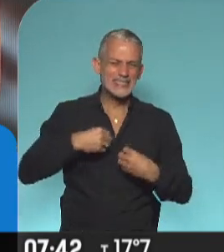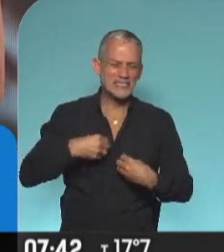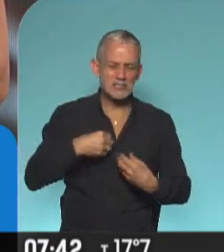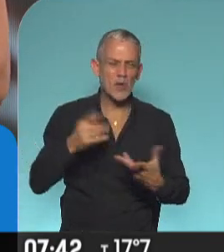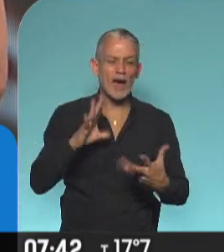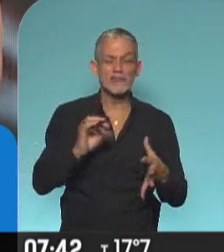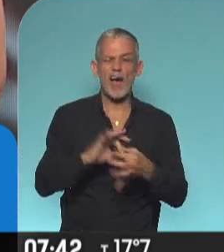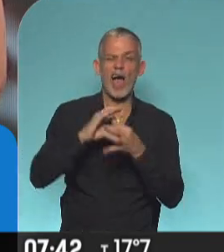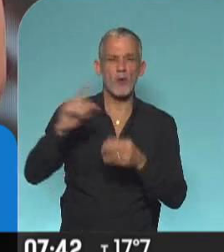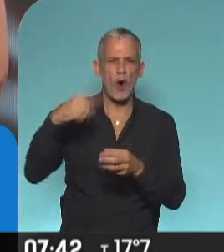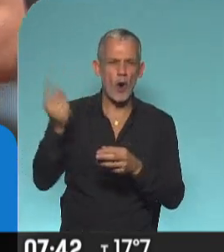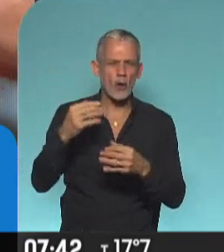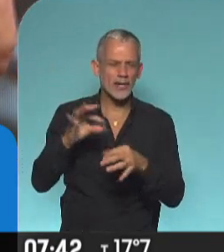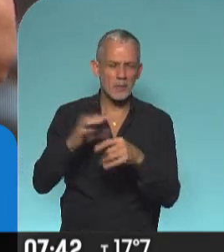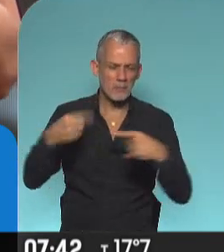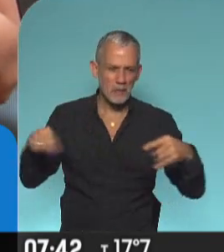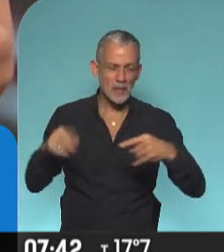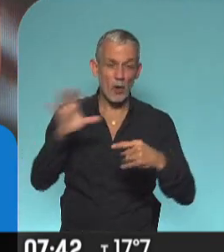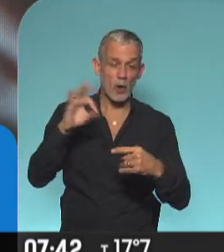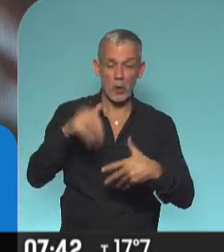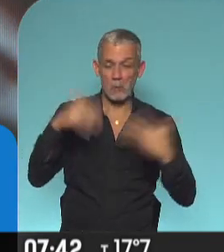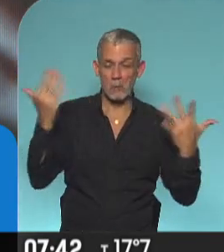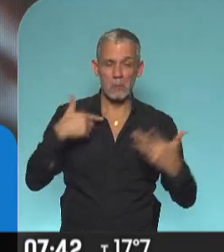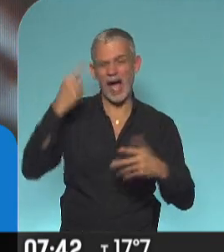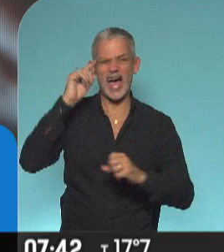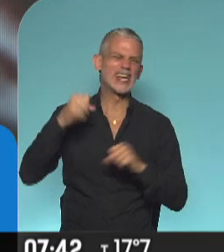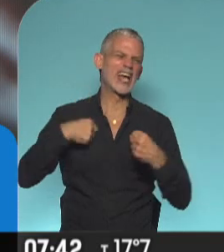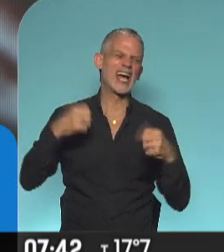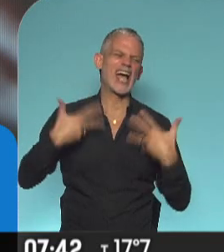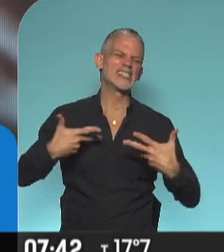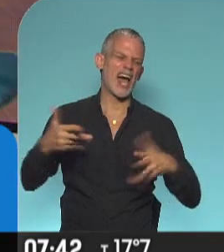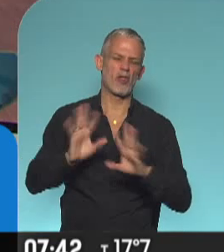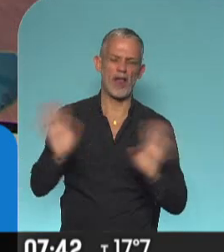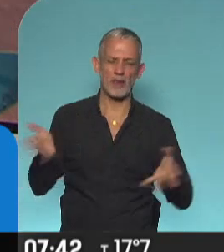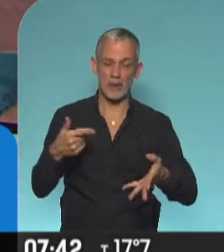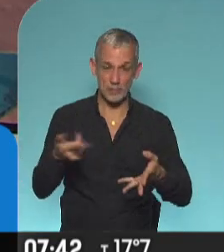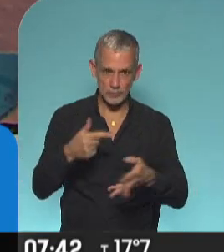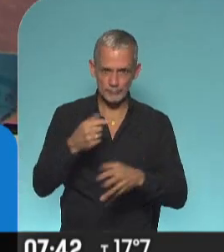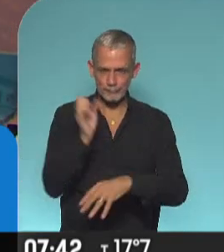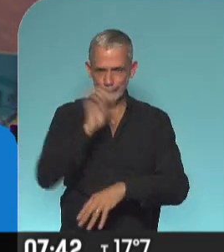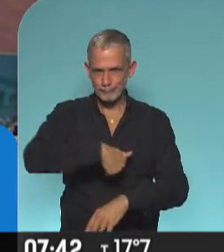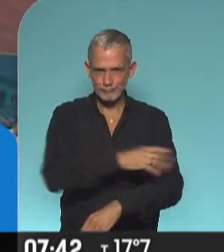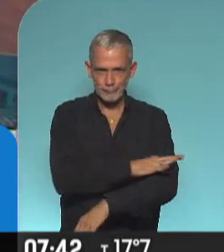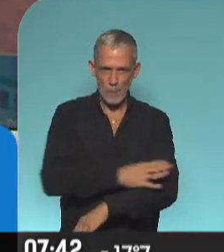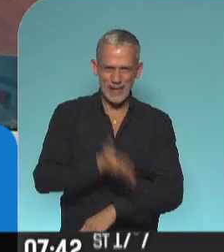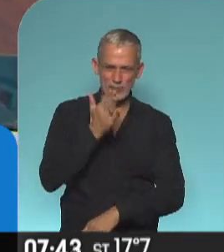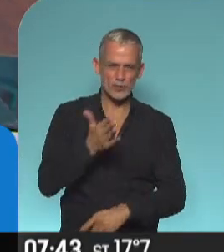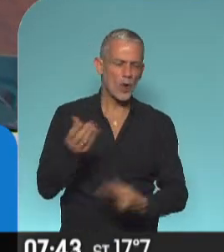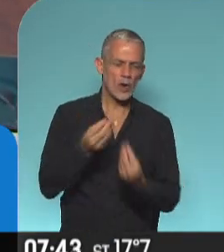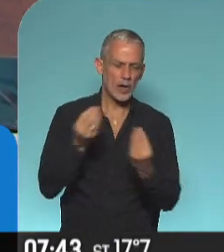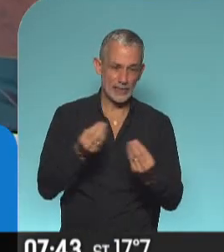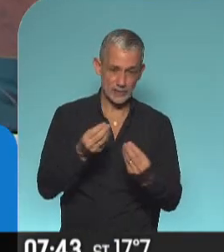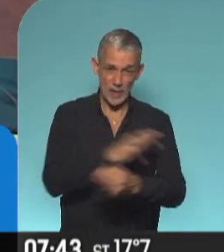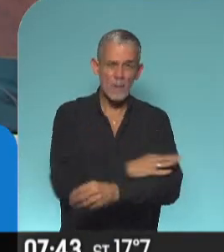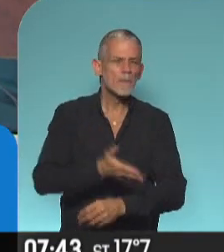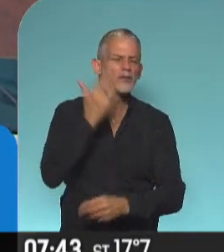veces se asocian con otro tipo de patologías o simplemente con el estrés, como comentábamos. ¿Qué se considera como una hipertensión